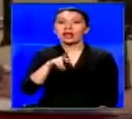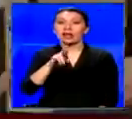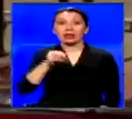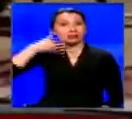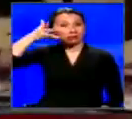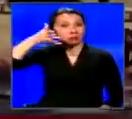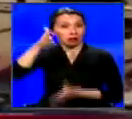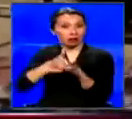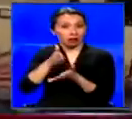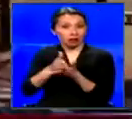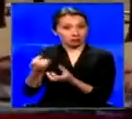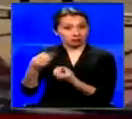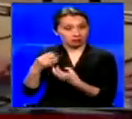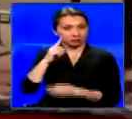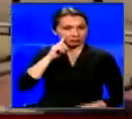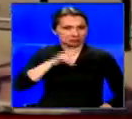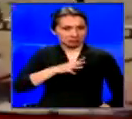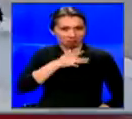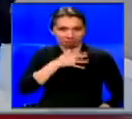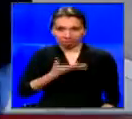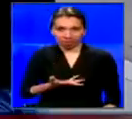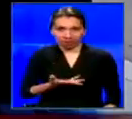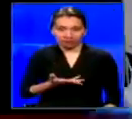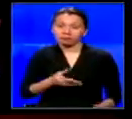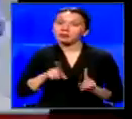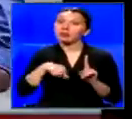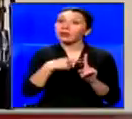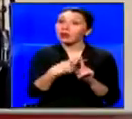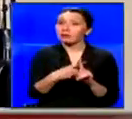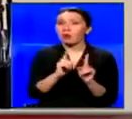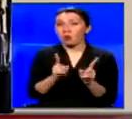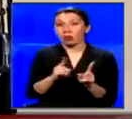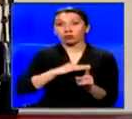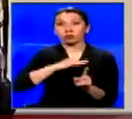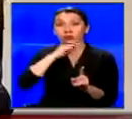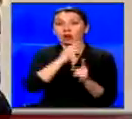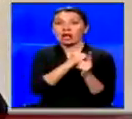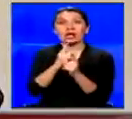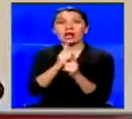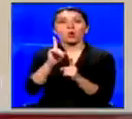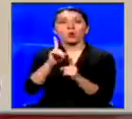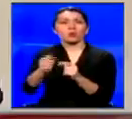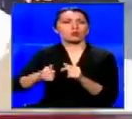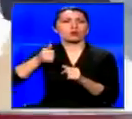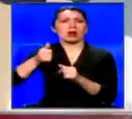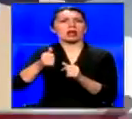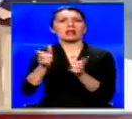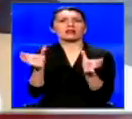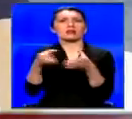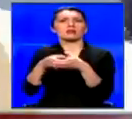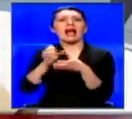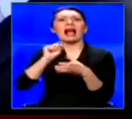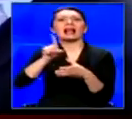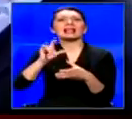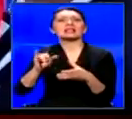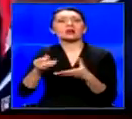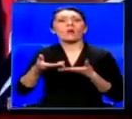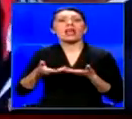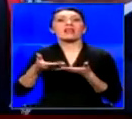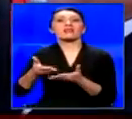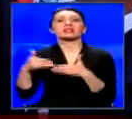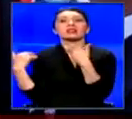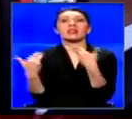seminarios y clases de capacitación, nada. Además, y para colmo, el guía es uno de los gerentes de la agencia que envía las invitaciones, o